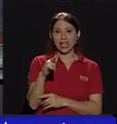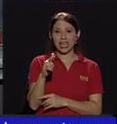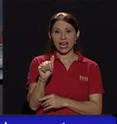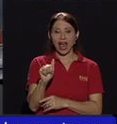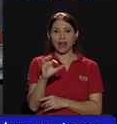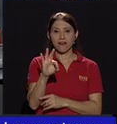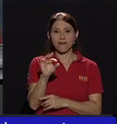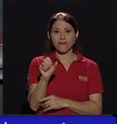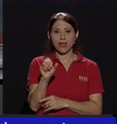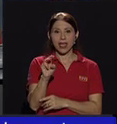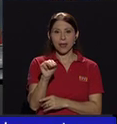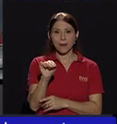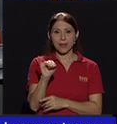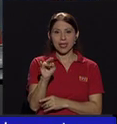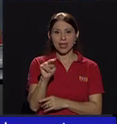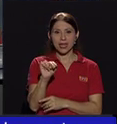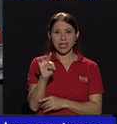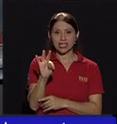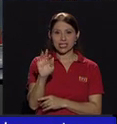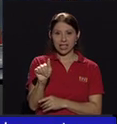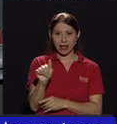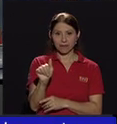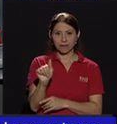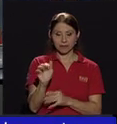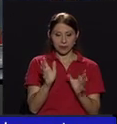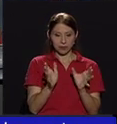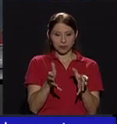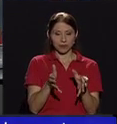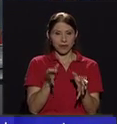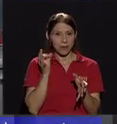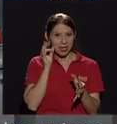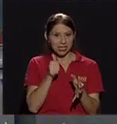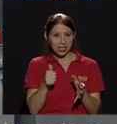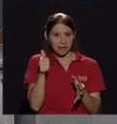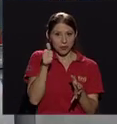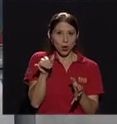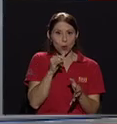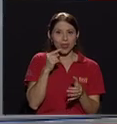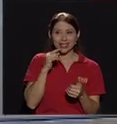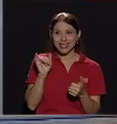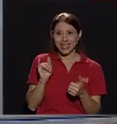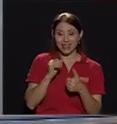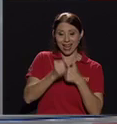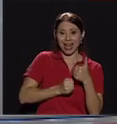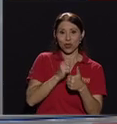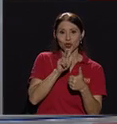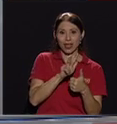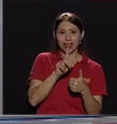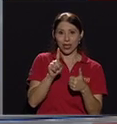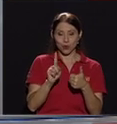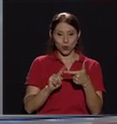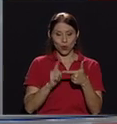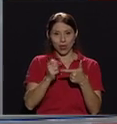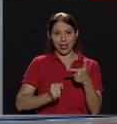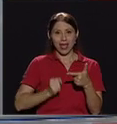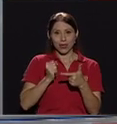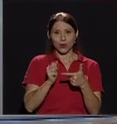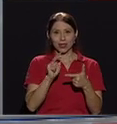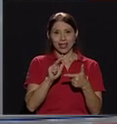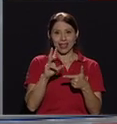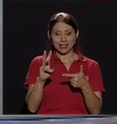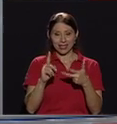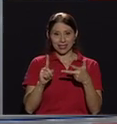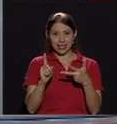¿verdad?, plantea, como decía Gendry, en el 31, en el 36 y en el 39,